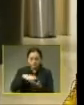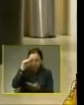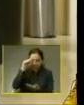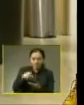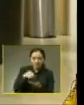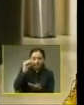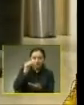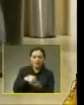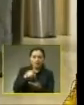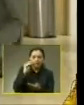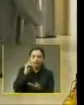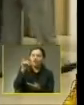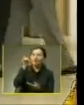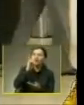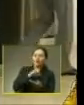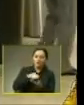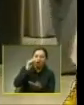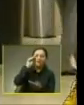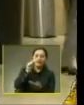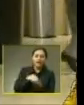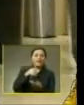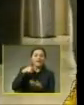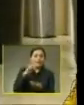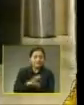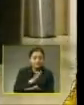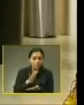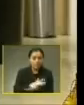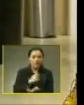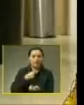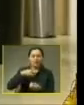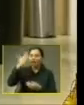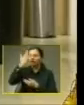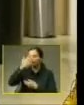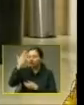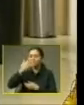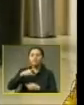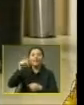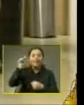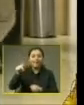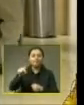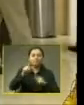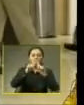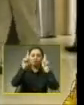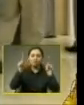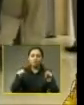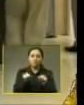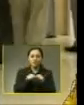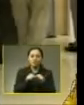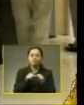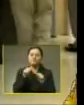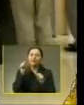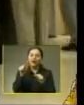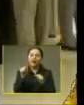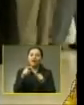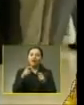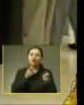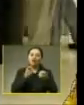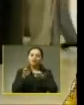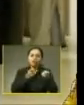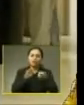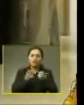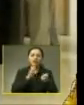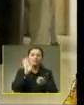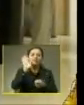la televisión principalmente, son los medios entonces los llamados a controlarse en